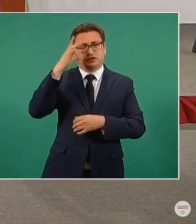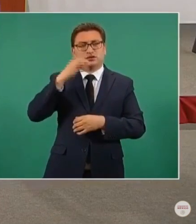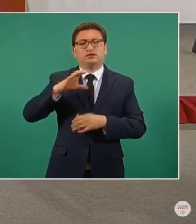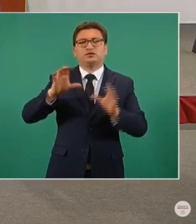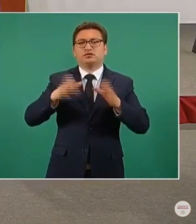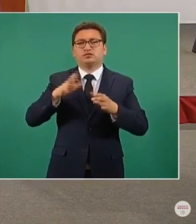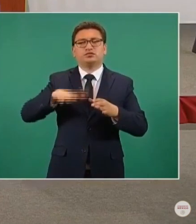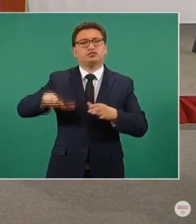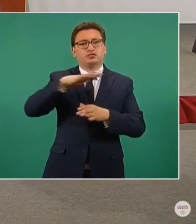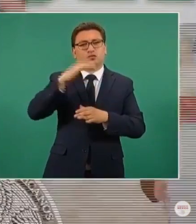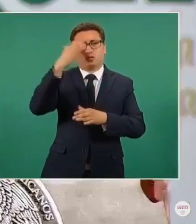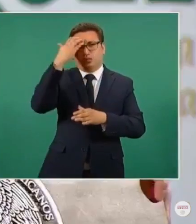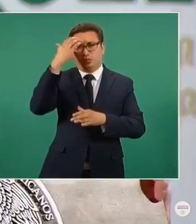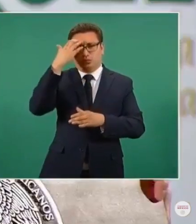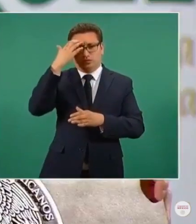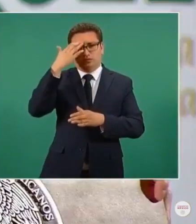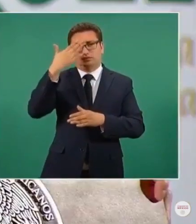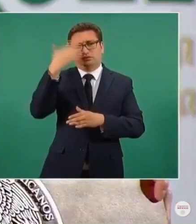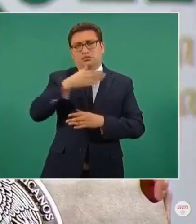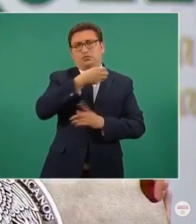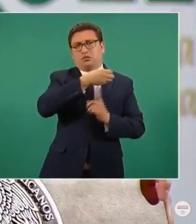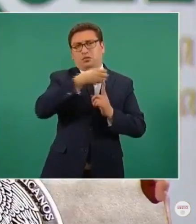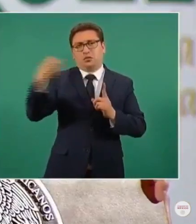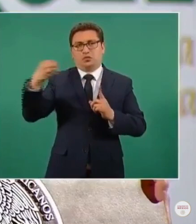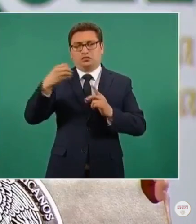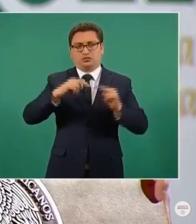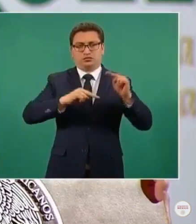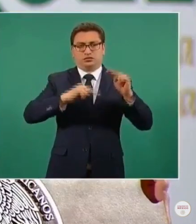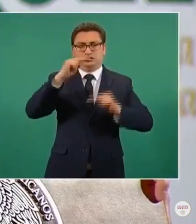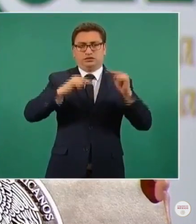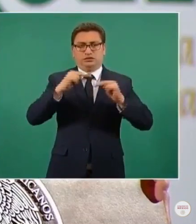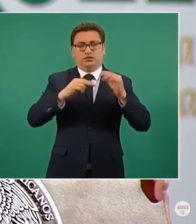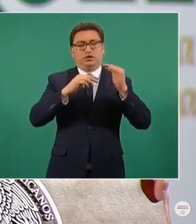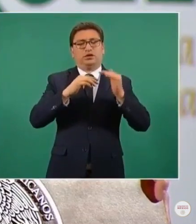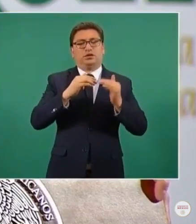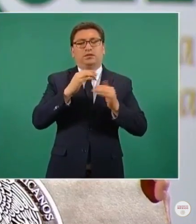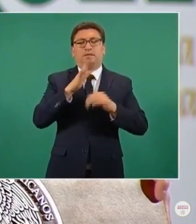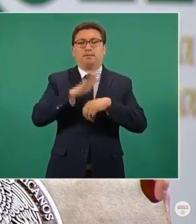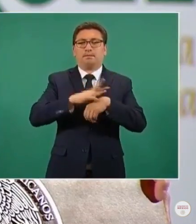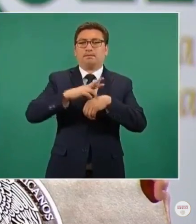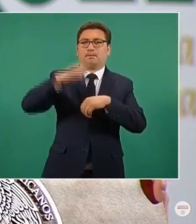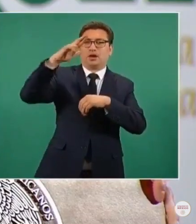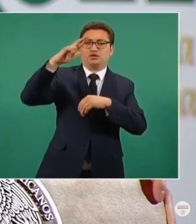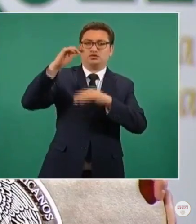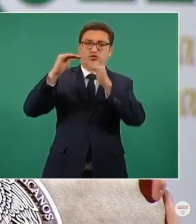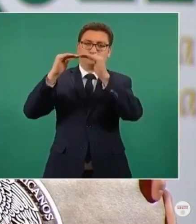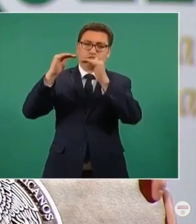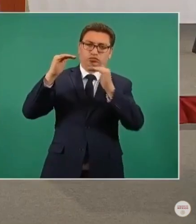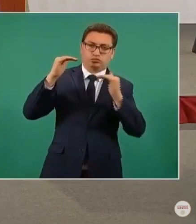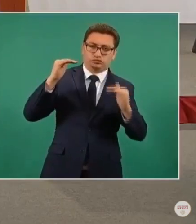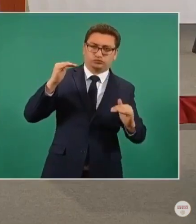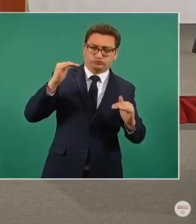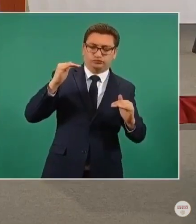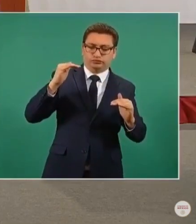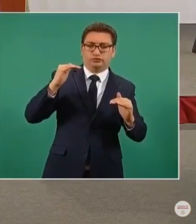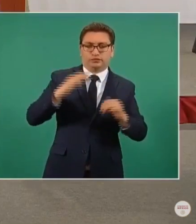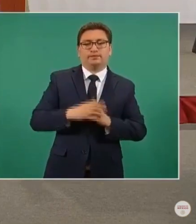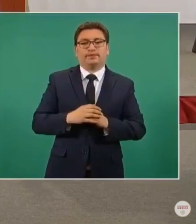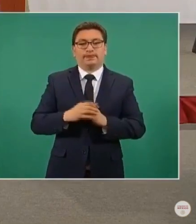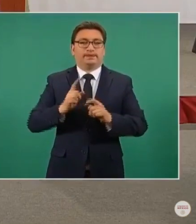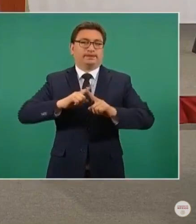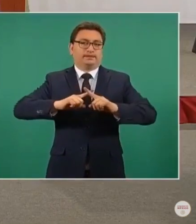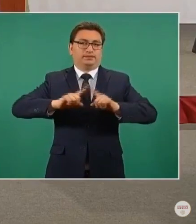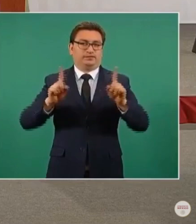comunidad y se puede fácilmente ordenar de mayor a menor edad. A diferencia de otros criterios como las comorbilidades,